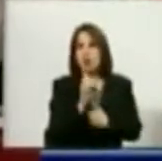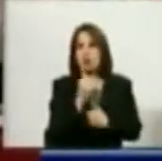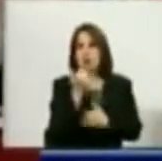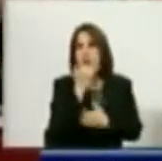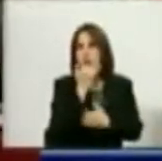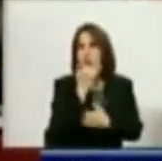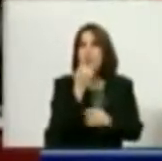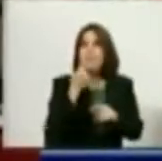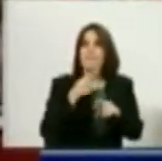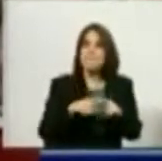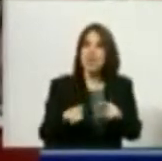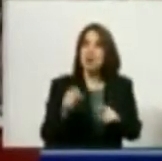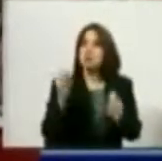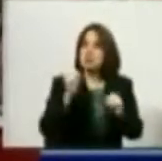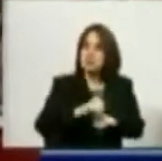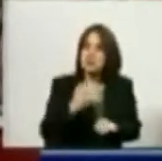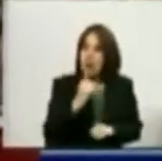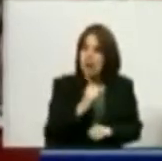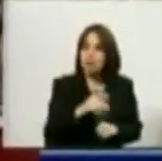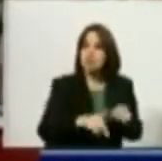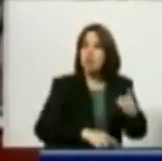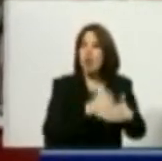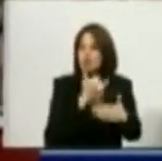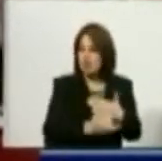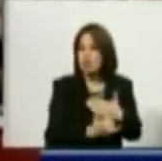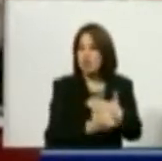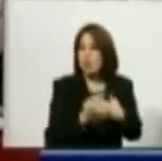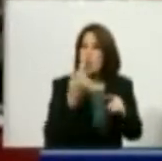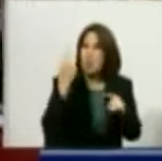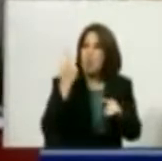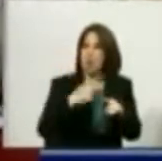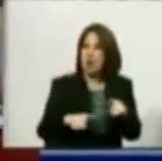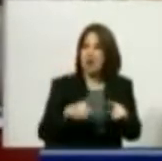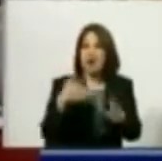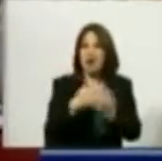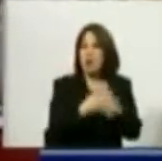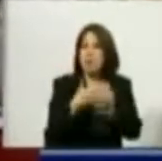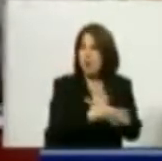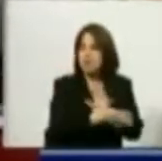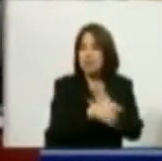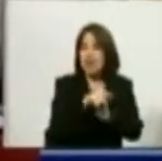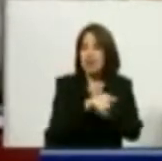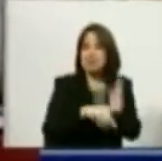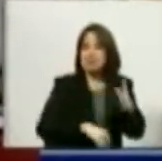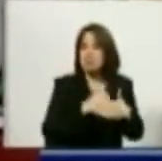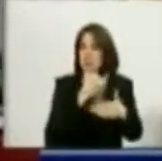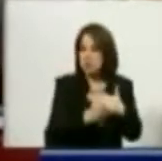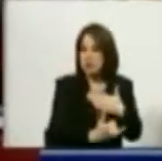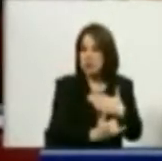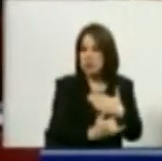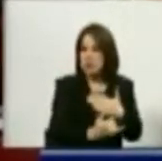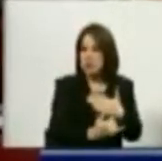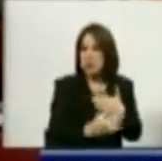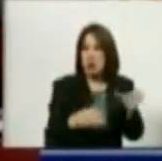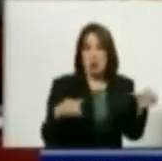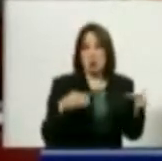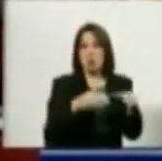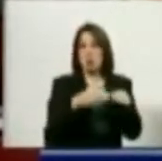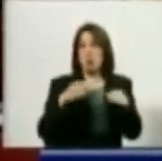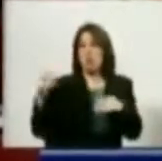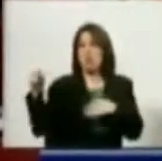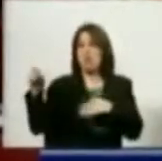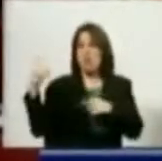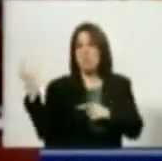error Ellos sí tienen proyectos lo que pasa es que el proyecto de ellos es el proyecto capitalista